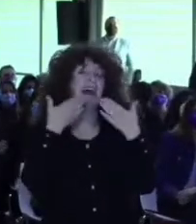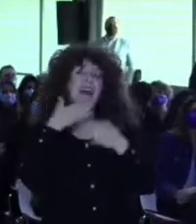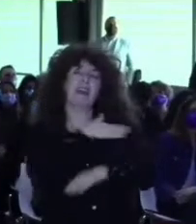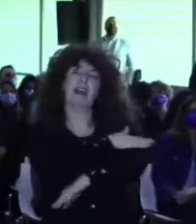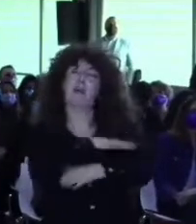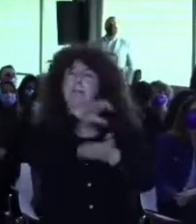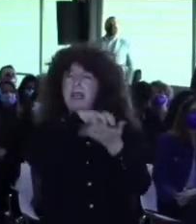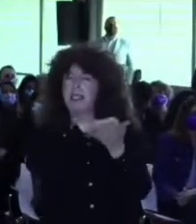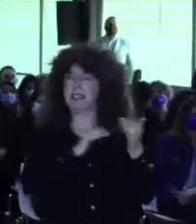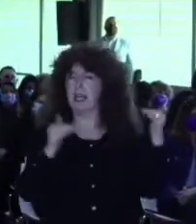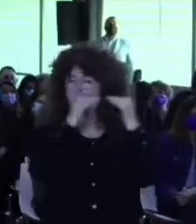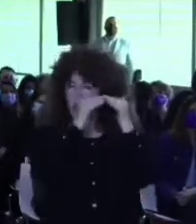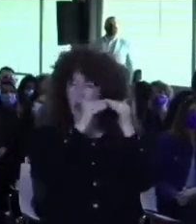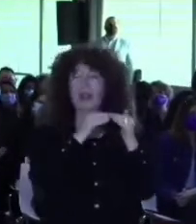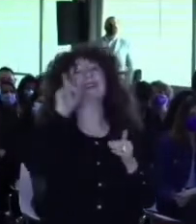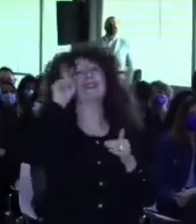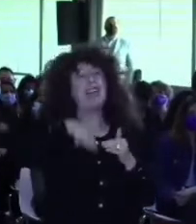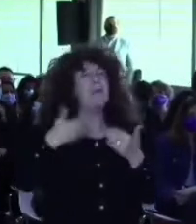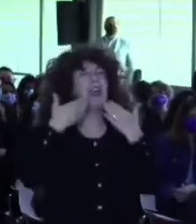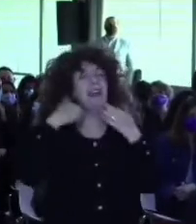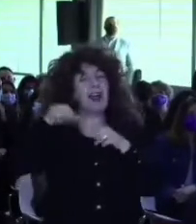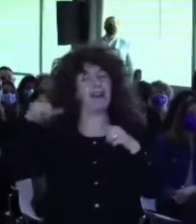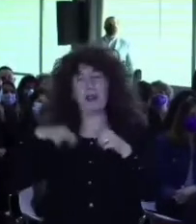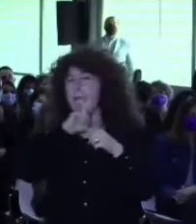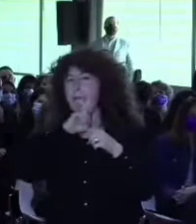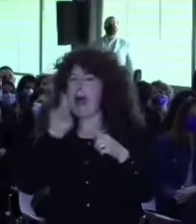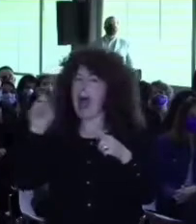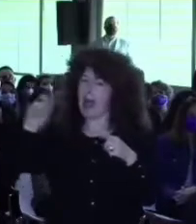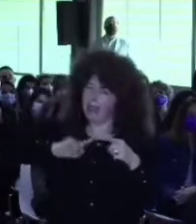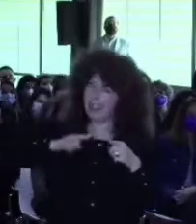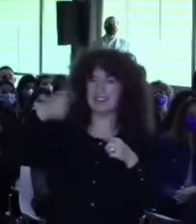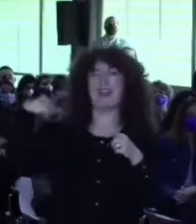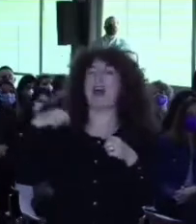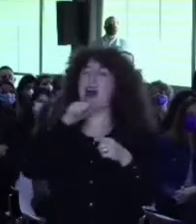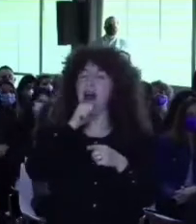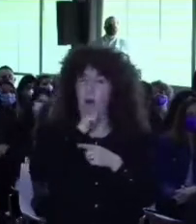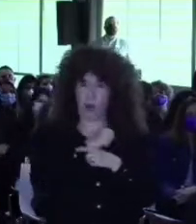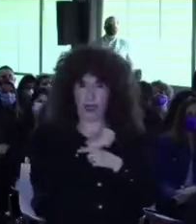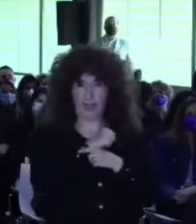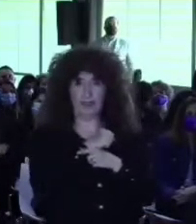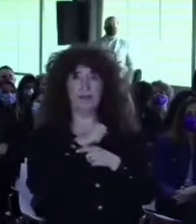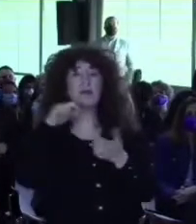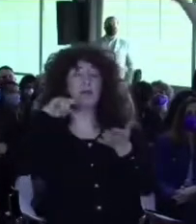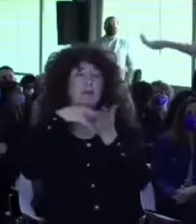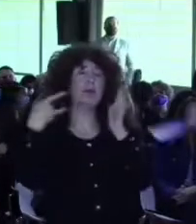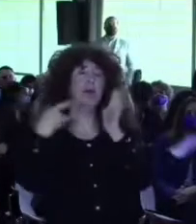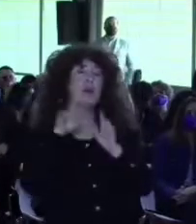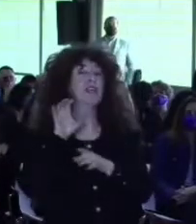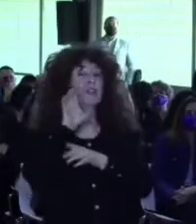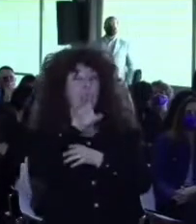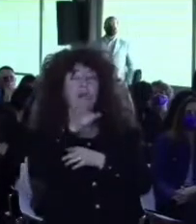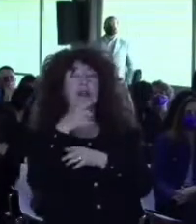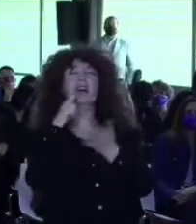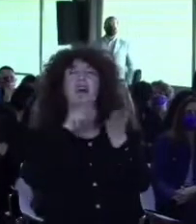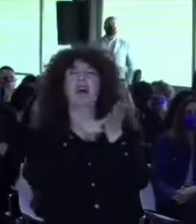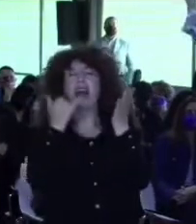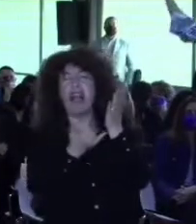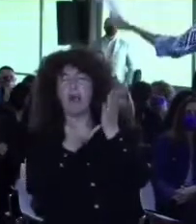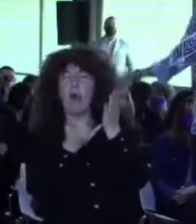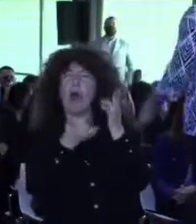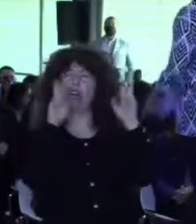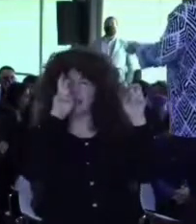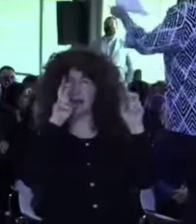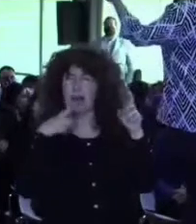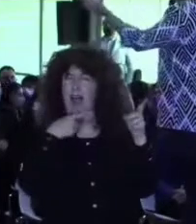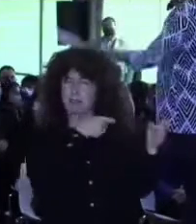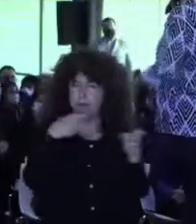pero sobre todo gracias a nuestras madres y a nuestras abuelas. Un proyecto de país que frente al lenguaje armamentístico, frente